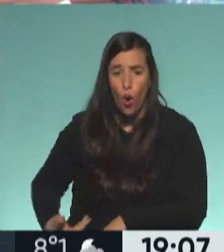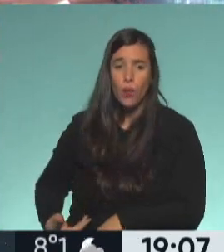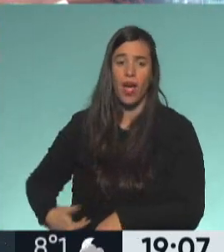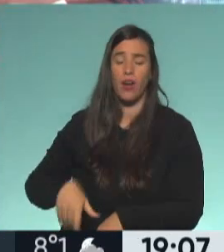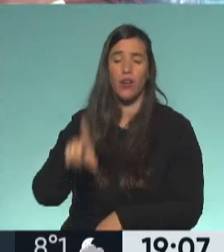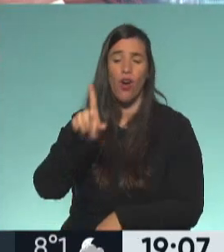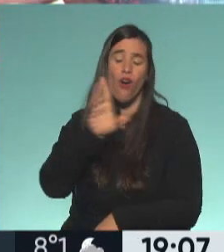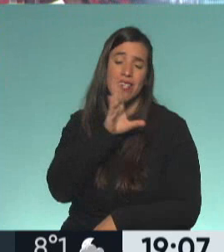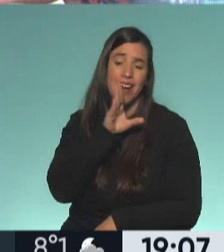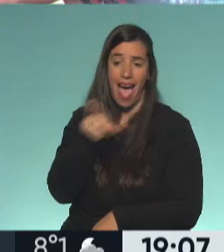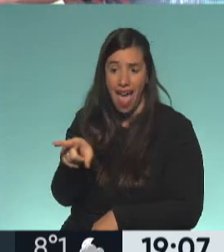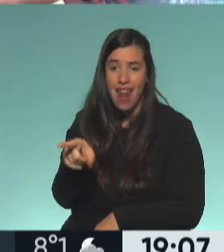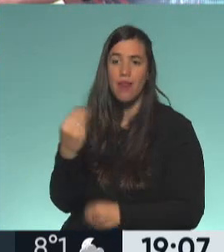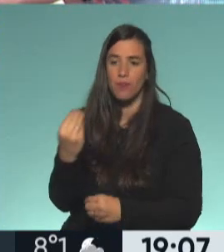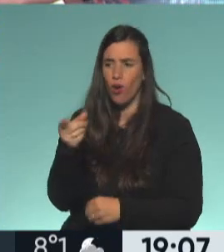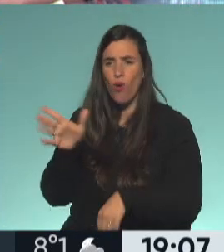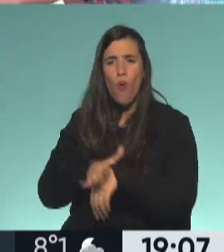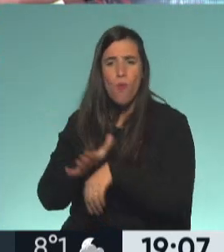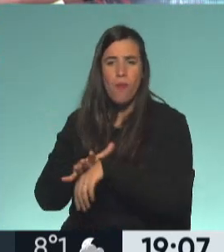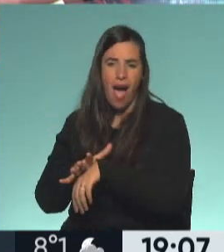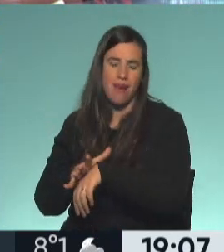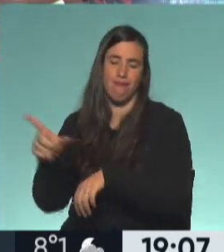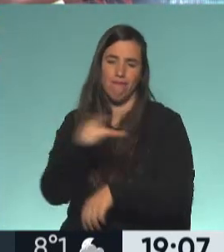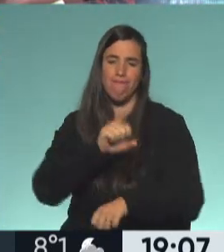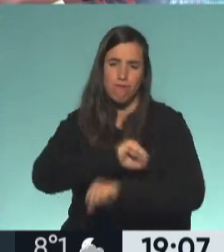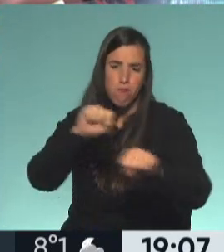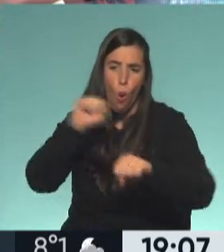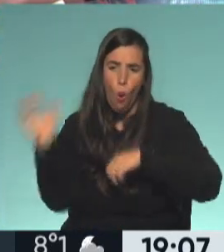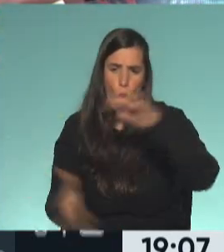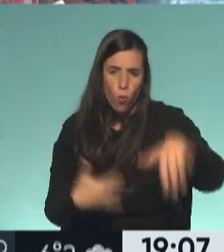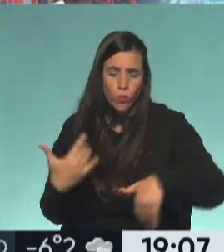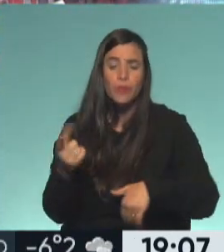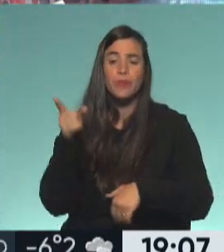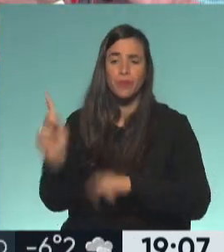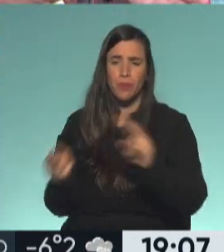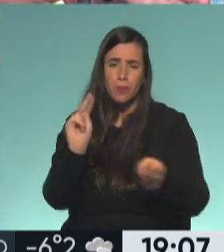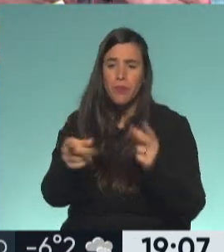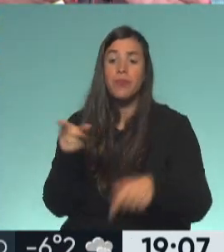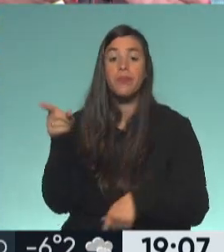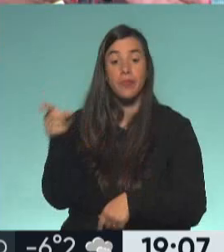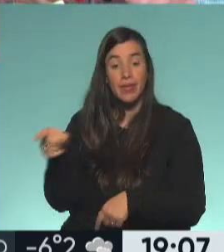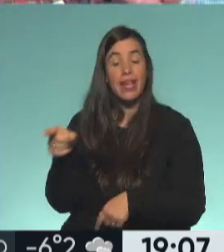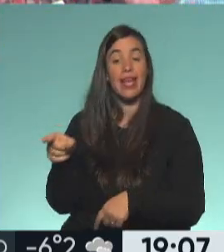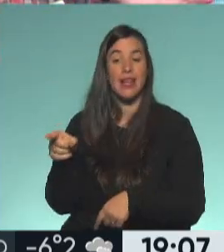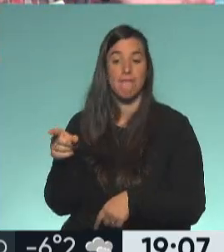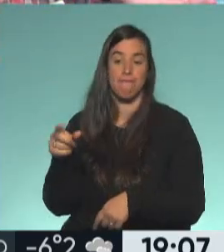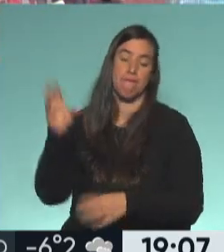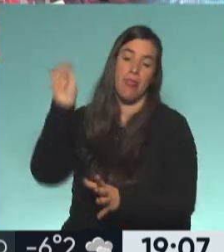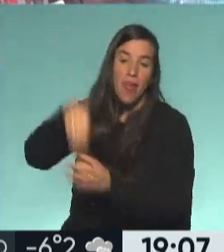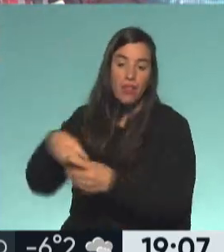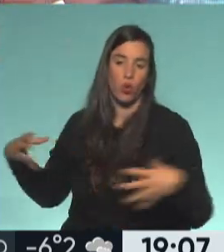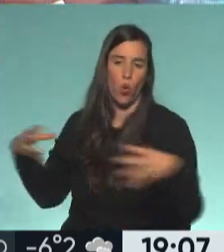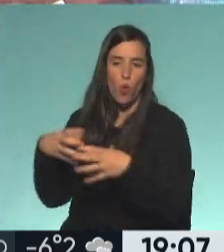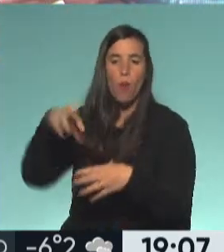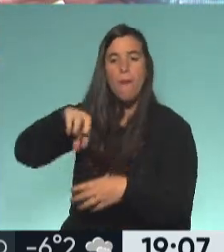israelí de terrorismo por pertenecer a la Yihad Islámica, organización armada que para gran sector de los palestinos es considerada